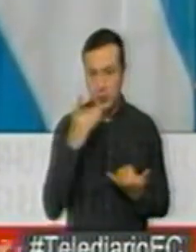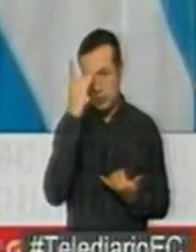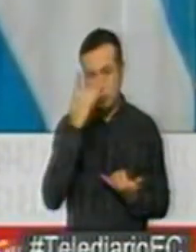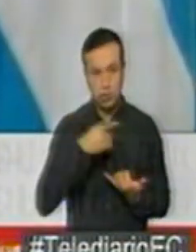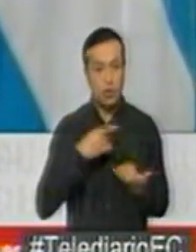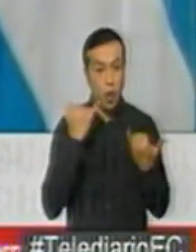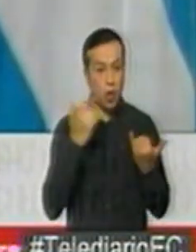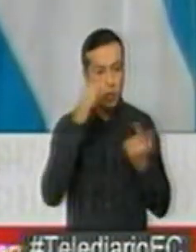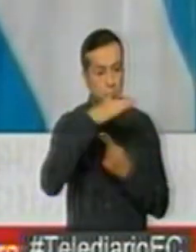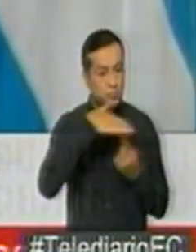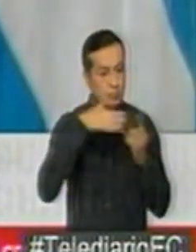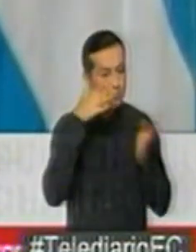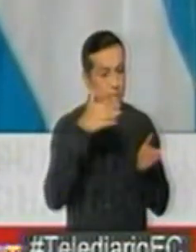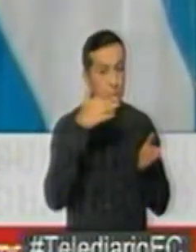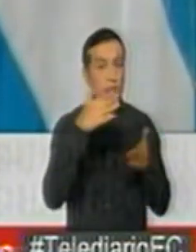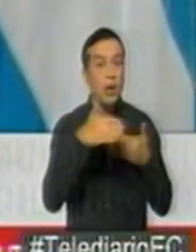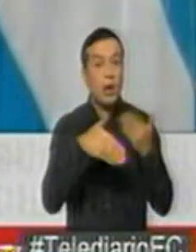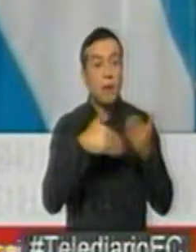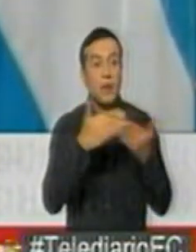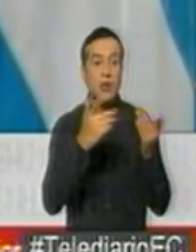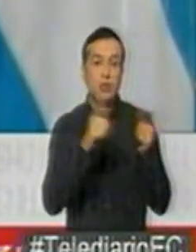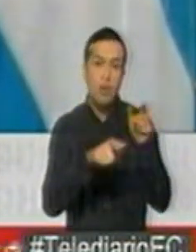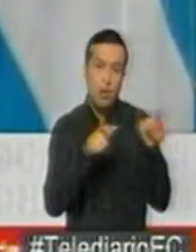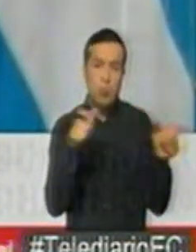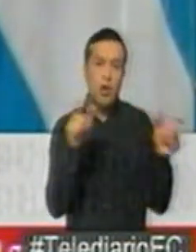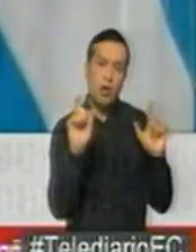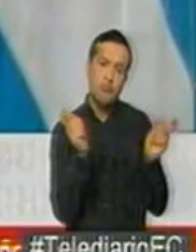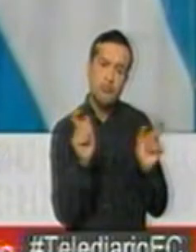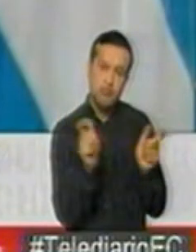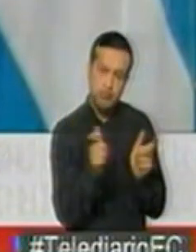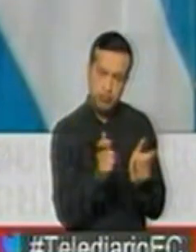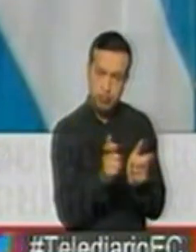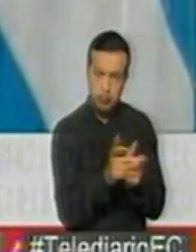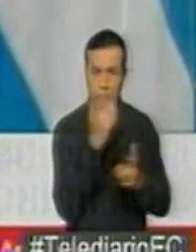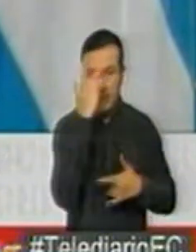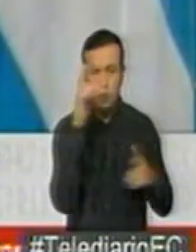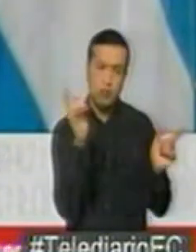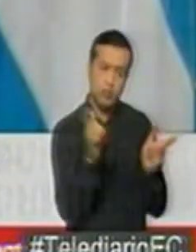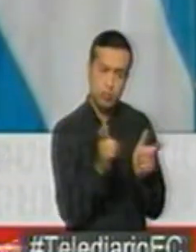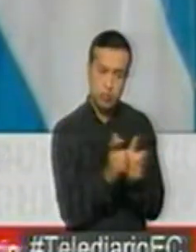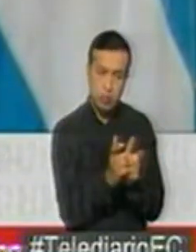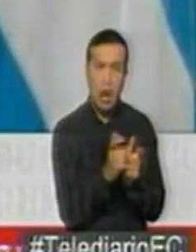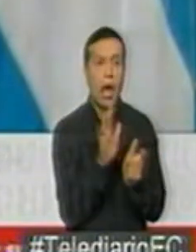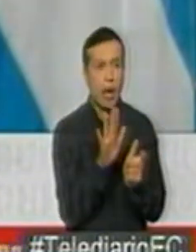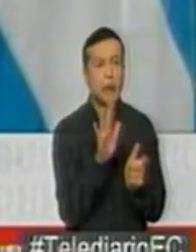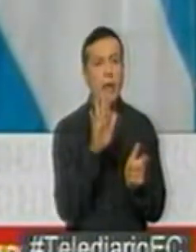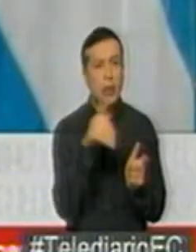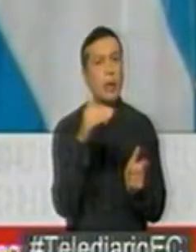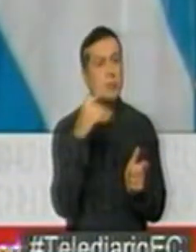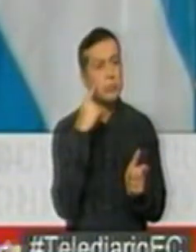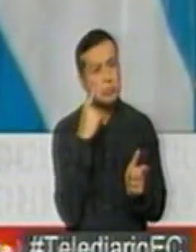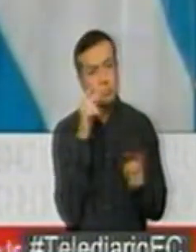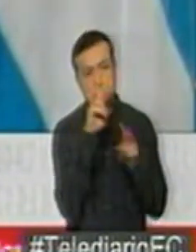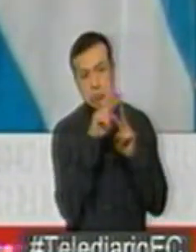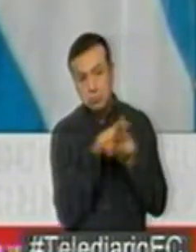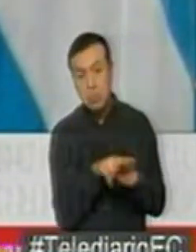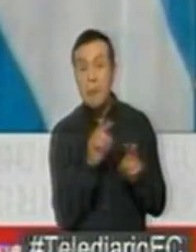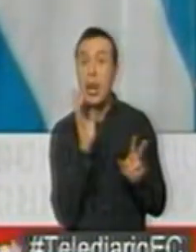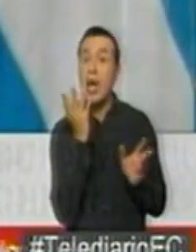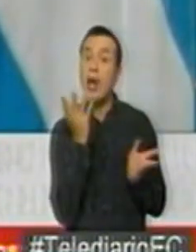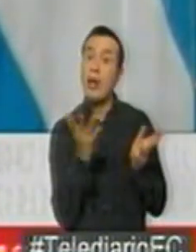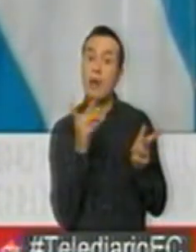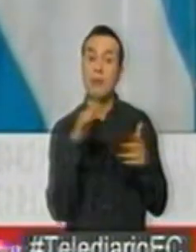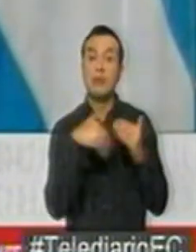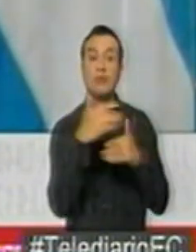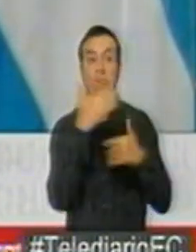que la crisis va menguando, habrá que revisarlas para abajo, y si es que la crisis se